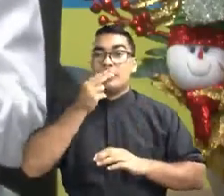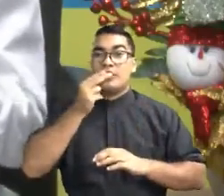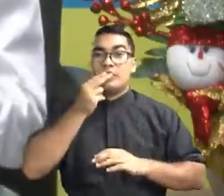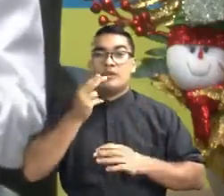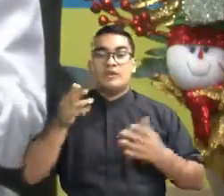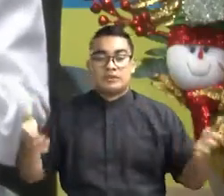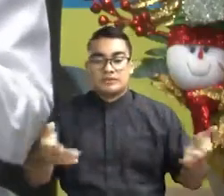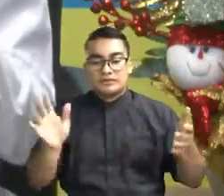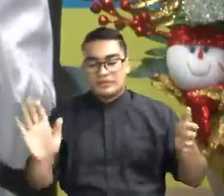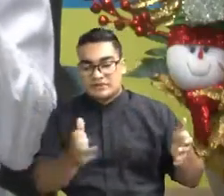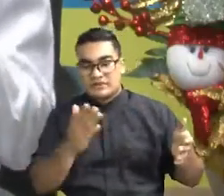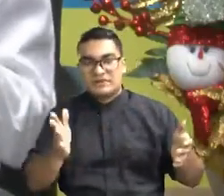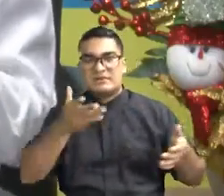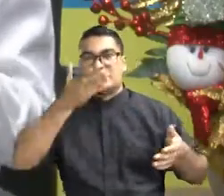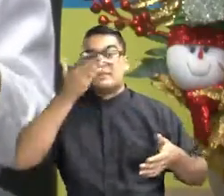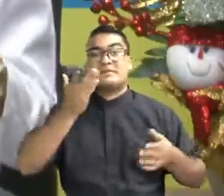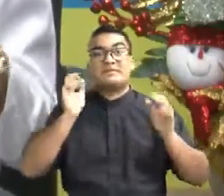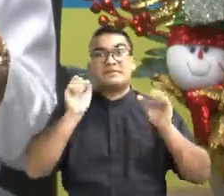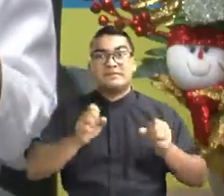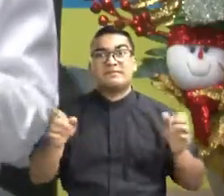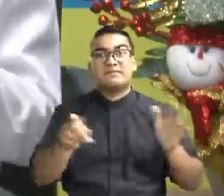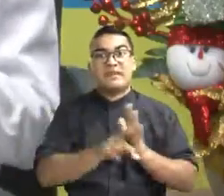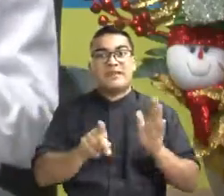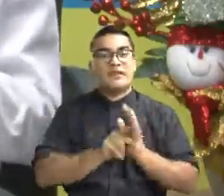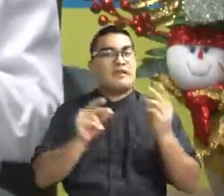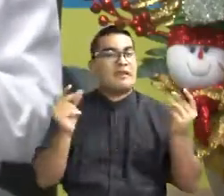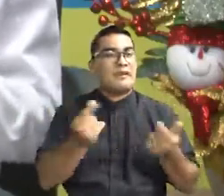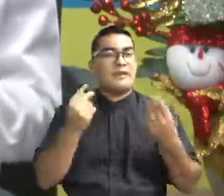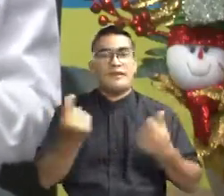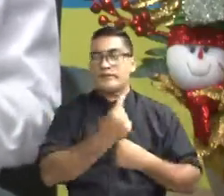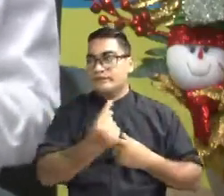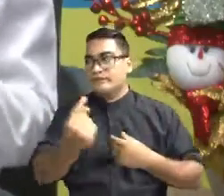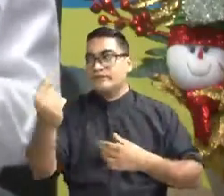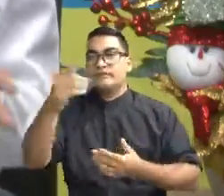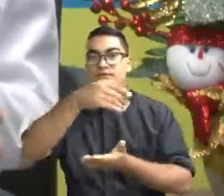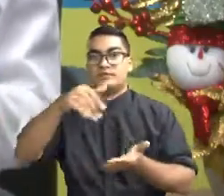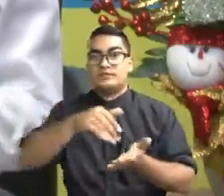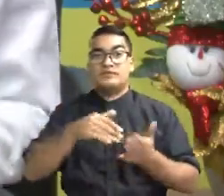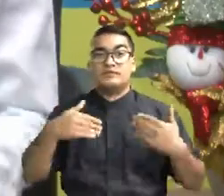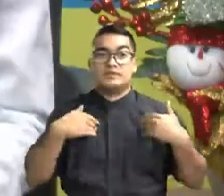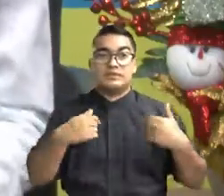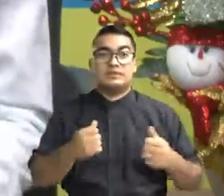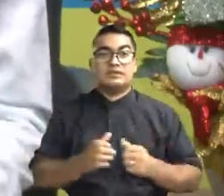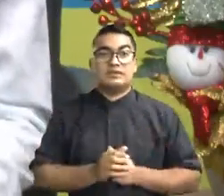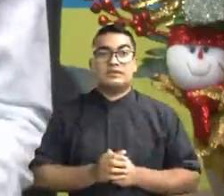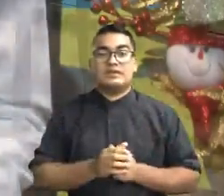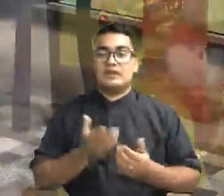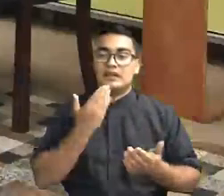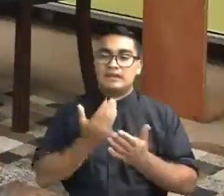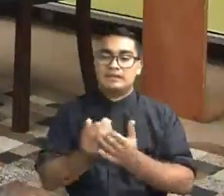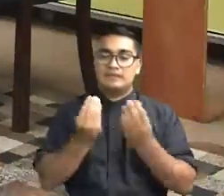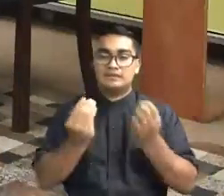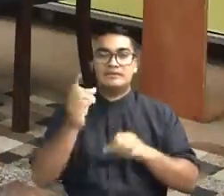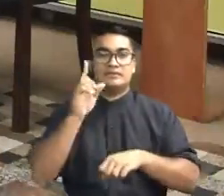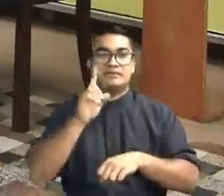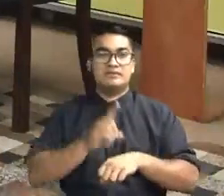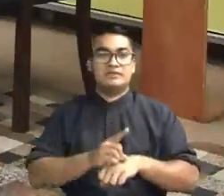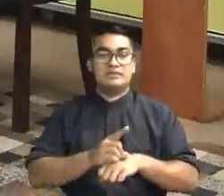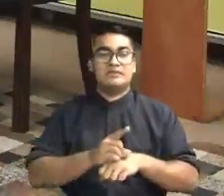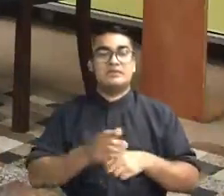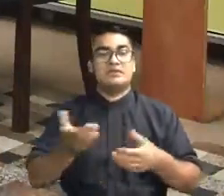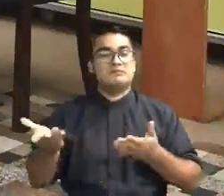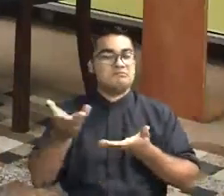humo de leña, con mucha más razón tenemos que acudir a la unidad de salud más cercana. Ok, doctora, muchísimas gracias a ustedes, por